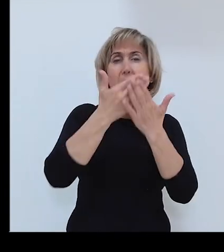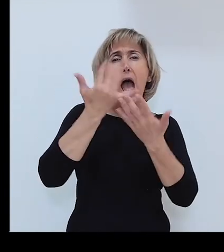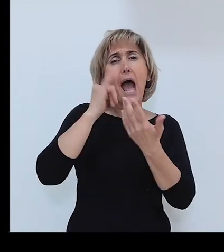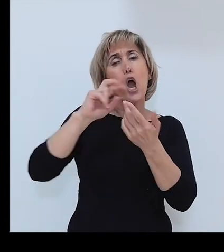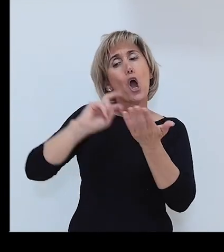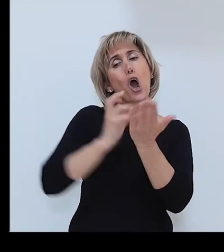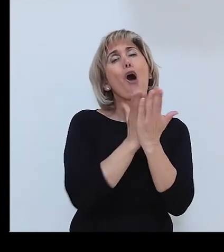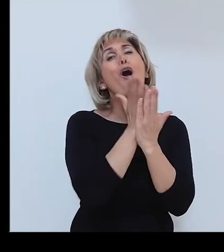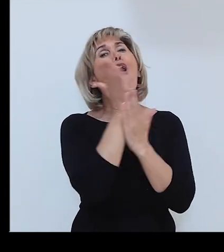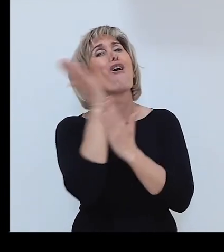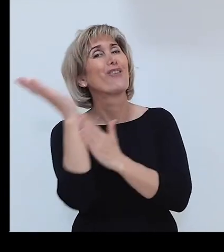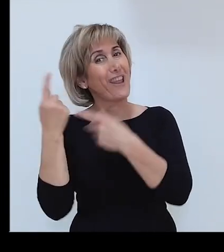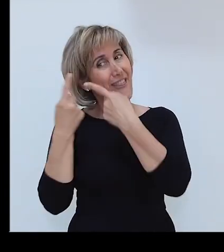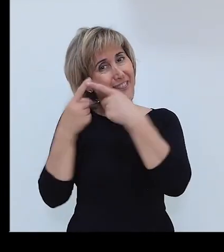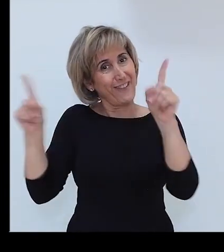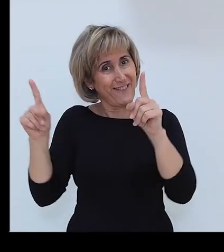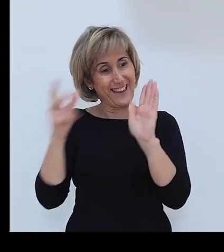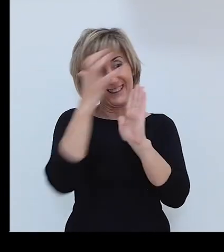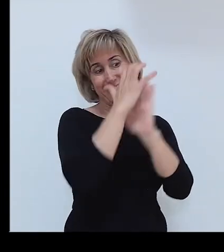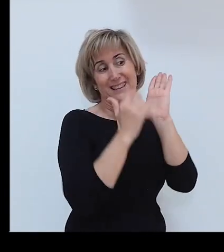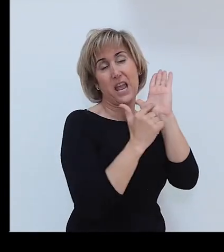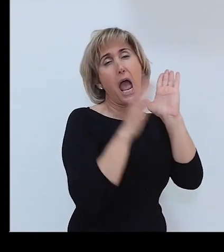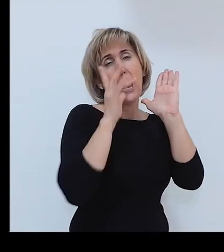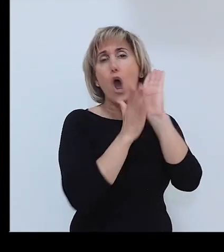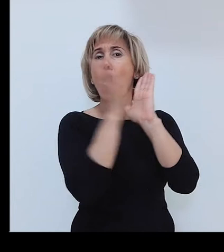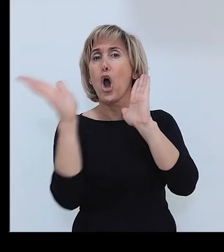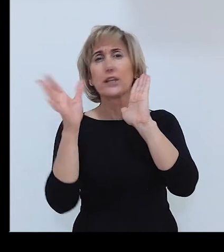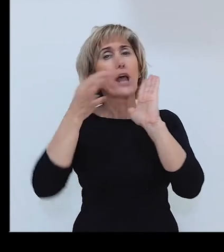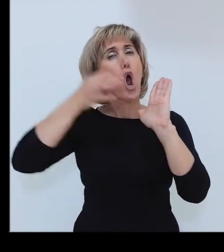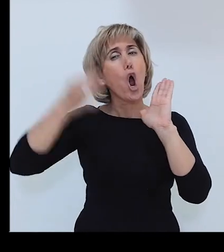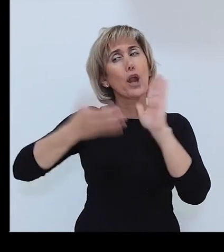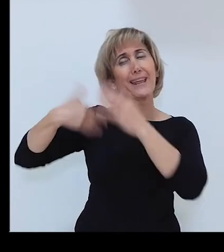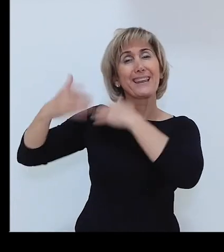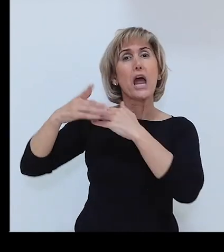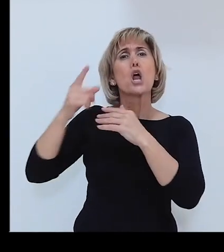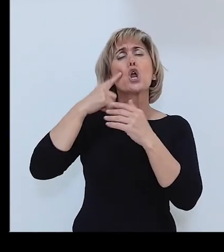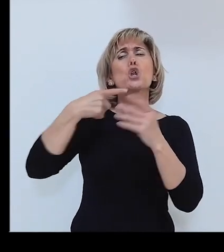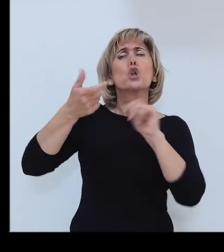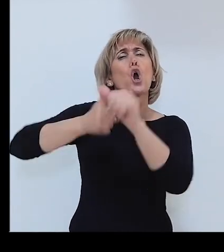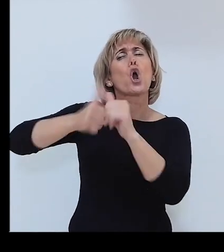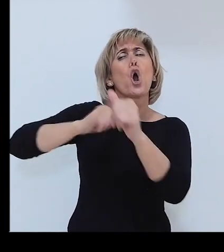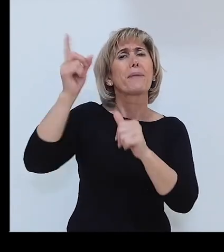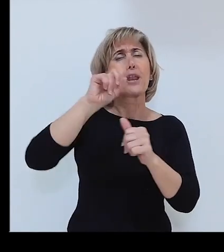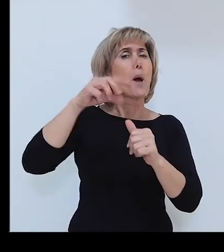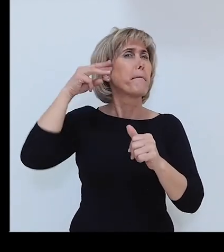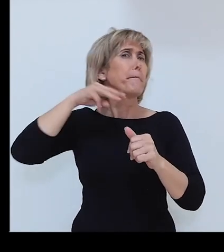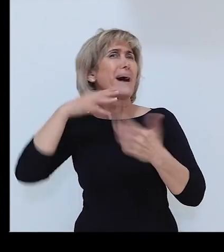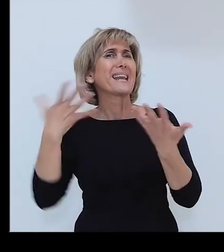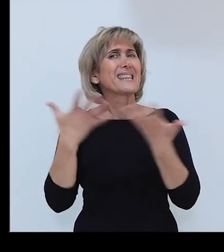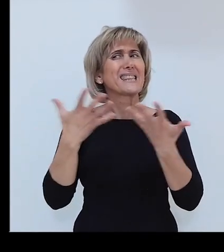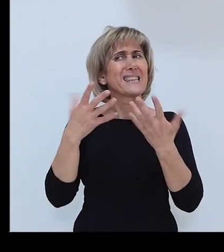otras completamente diferentes y completamente, digamos, originales al respecto, no son réplicas. No